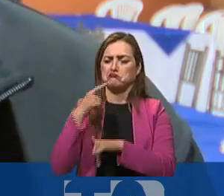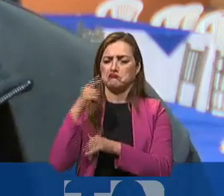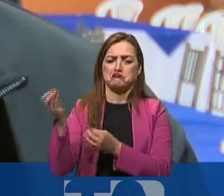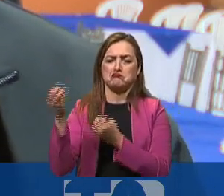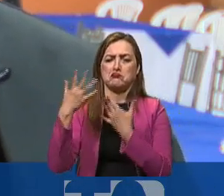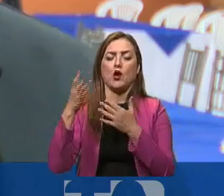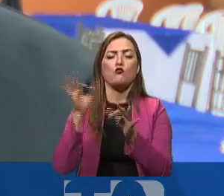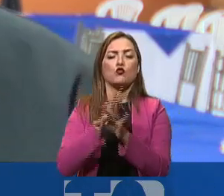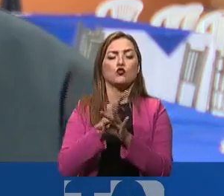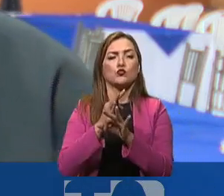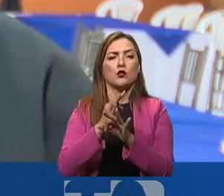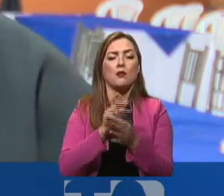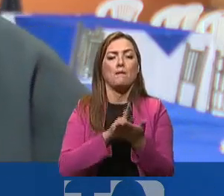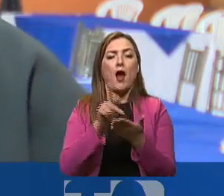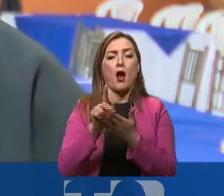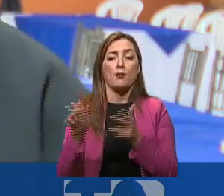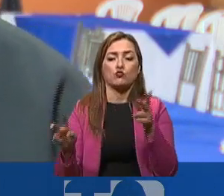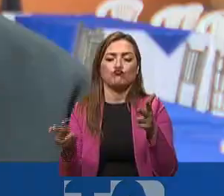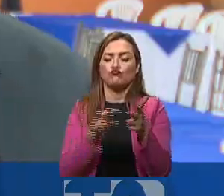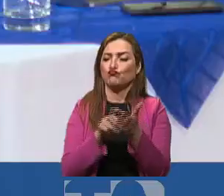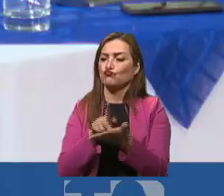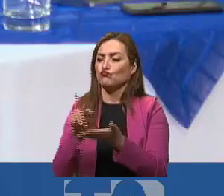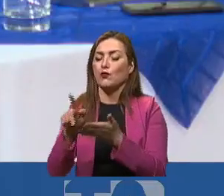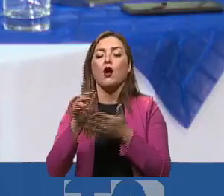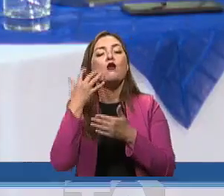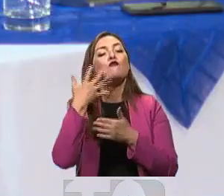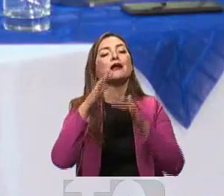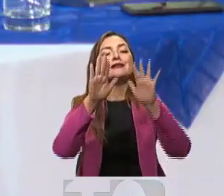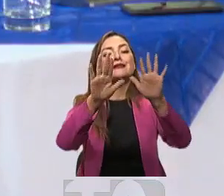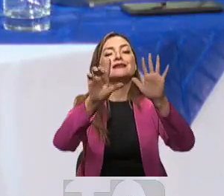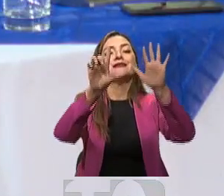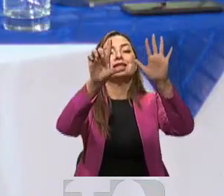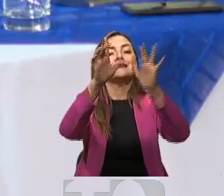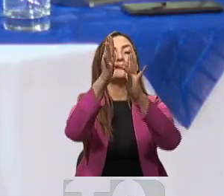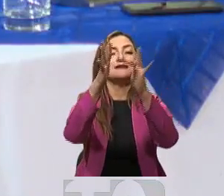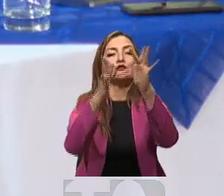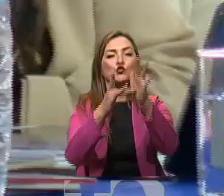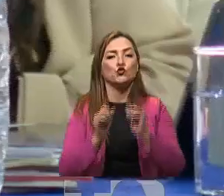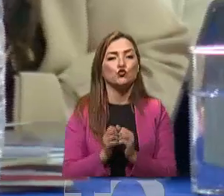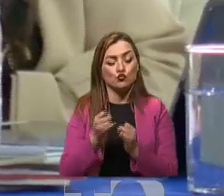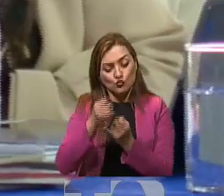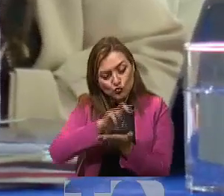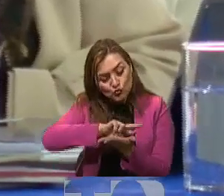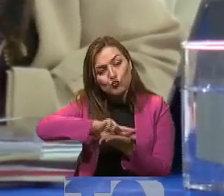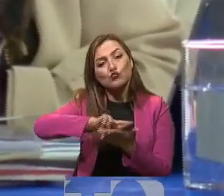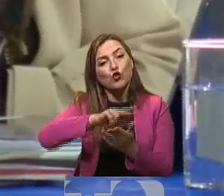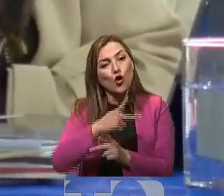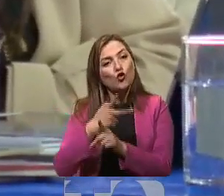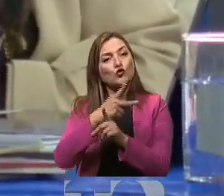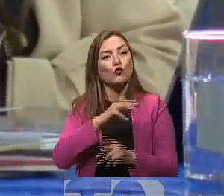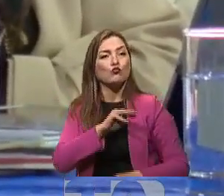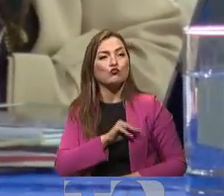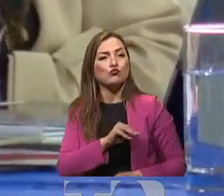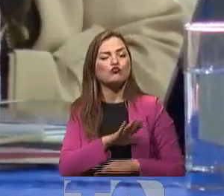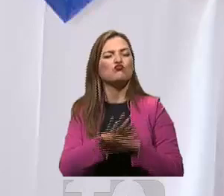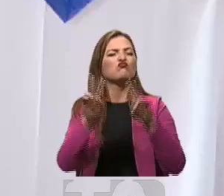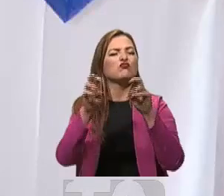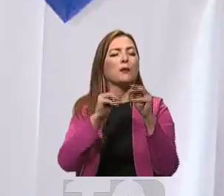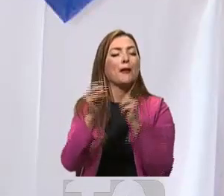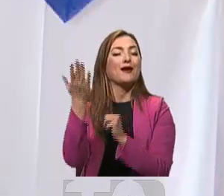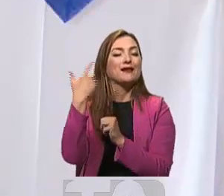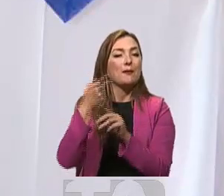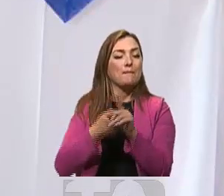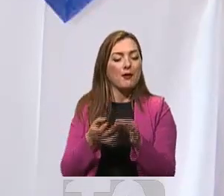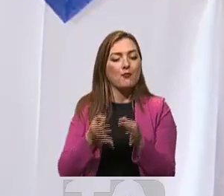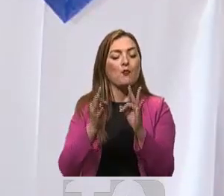la operación pagada el 17 de abril. La última sesión del Consejo Metropolitano en la que se trató el tema del metro fue en febrero,